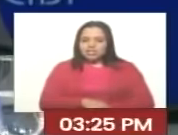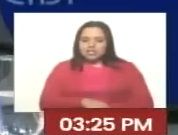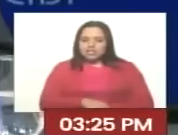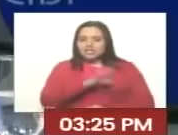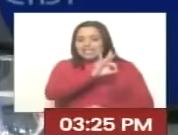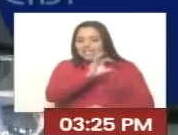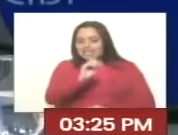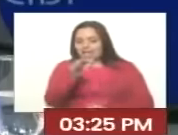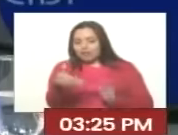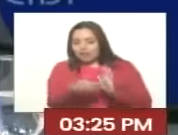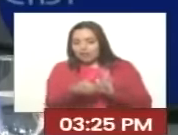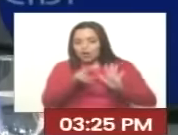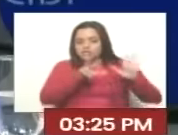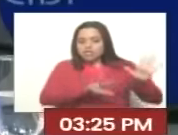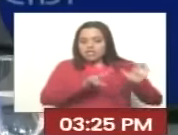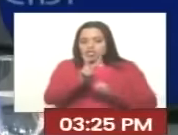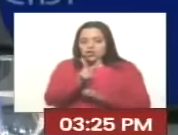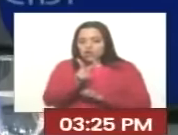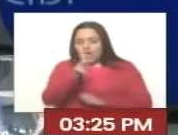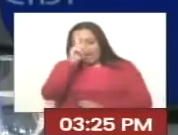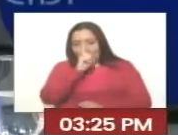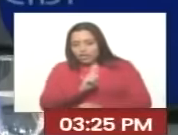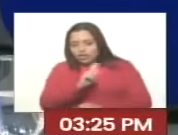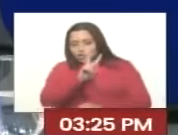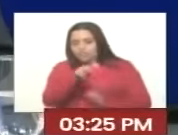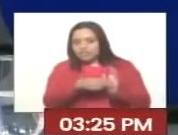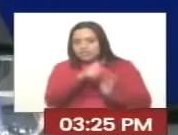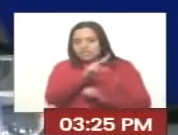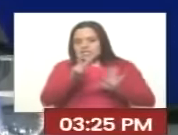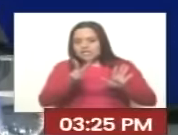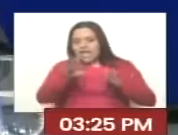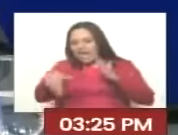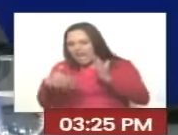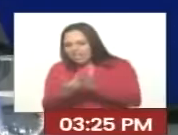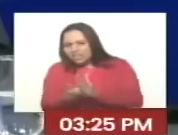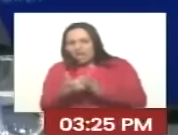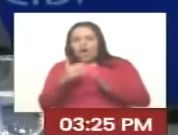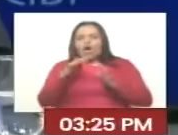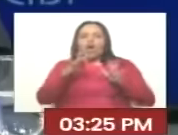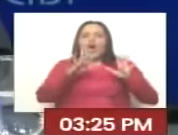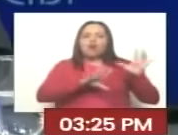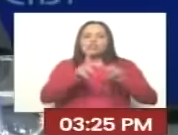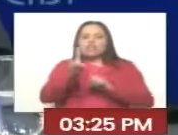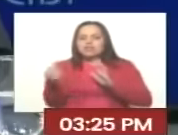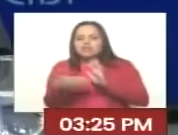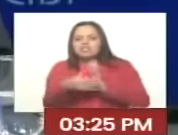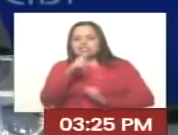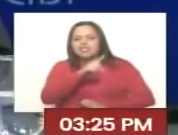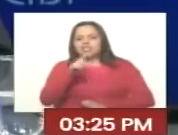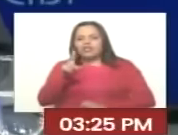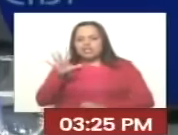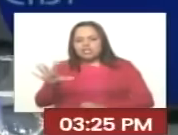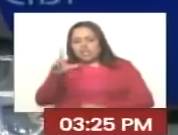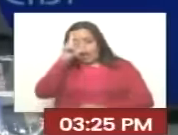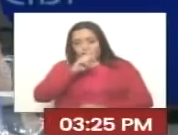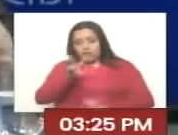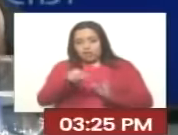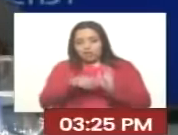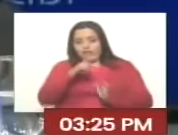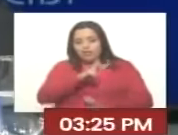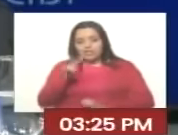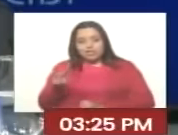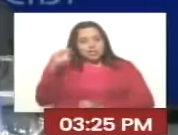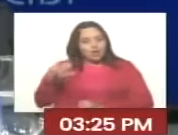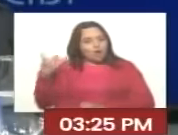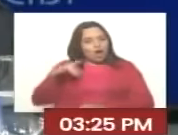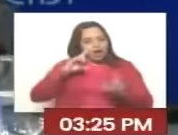30.082 en el año 2017 a 11.115 en 2022. Y es una cifra que seguramente va en descenso, al